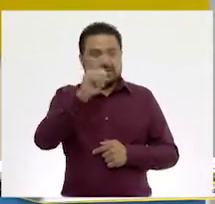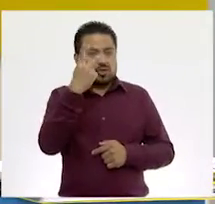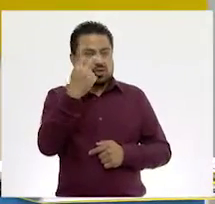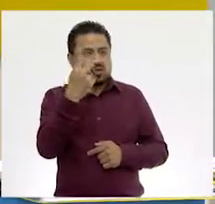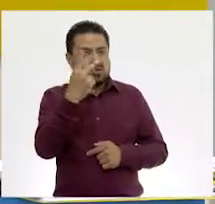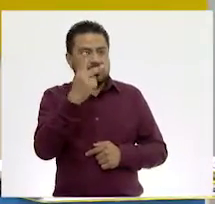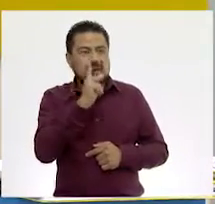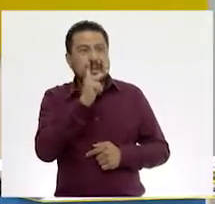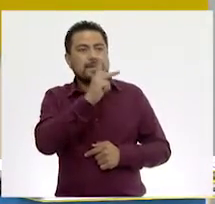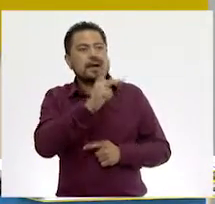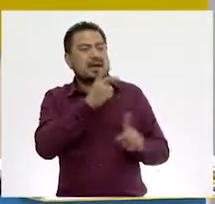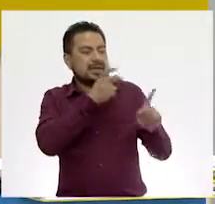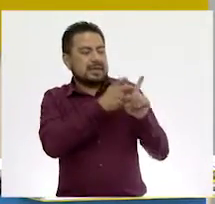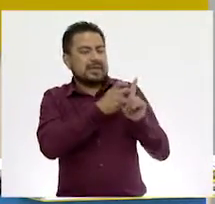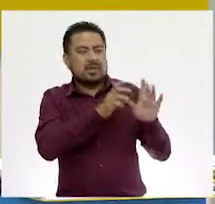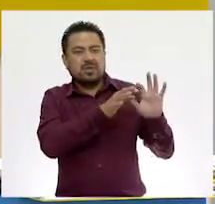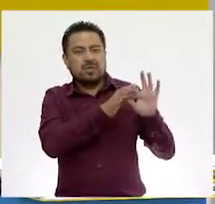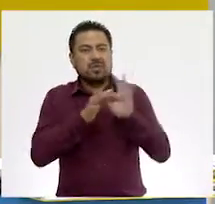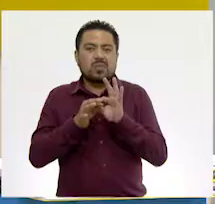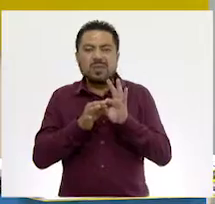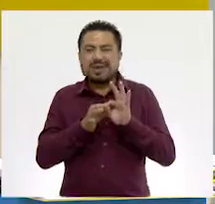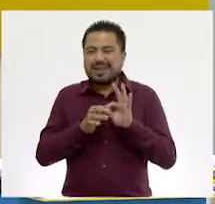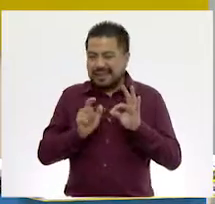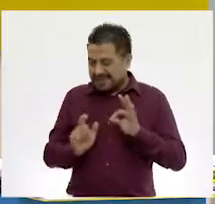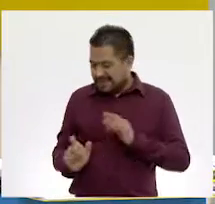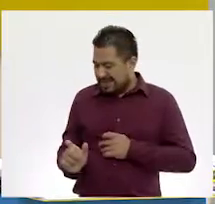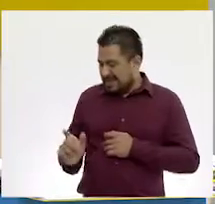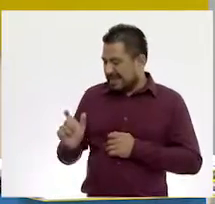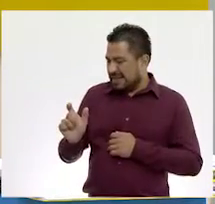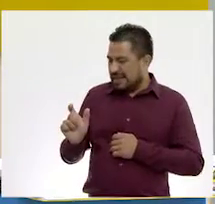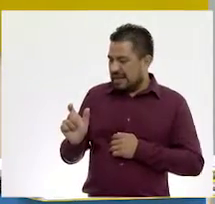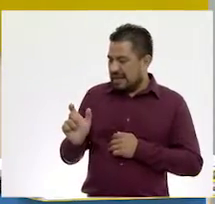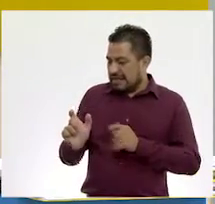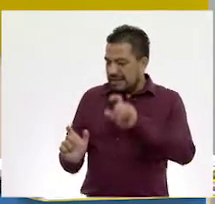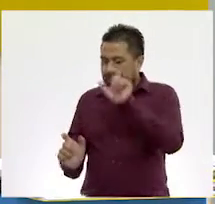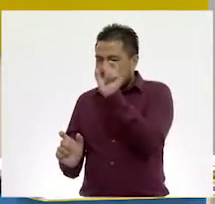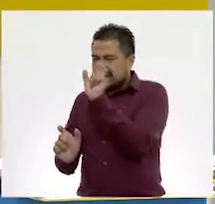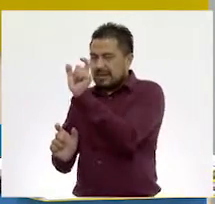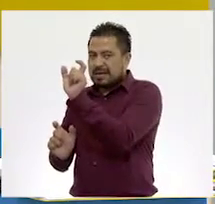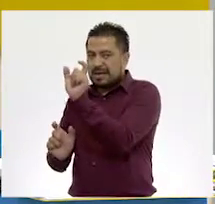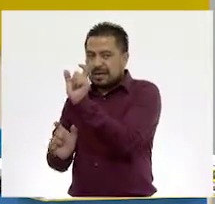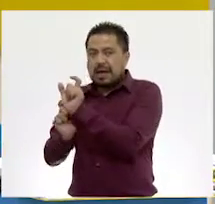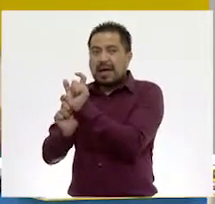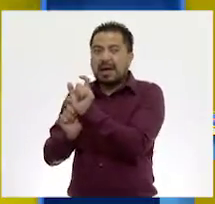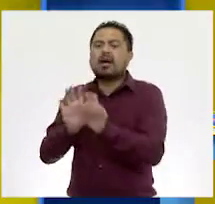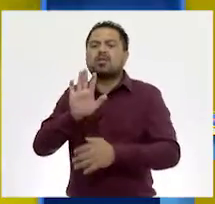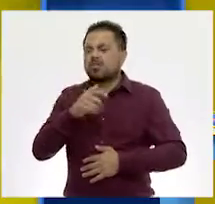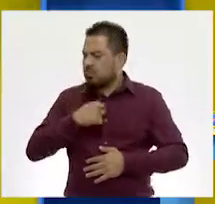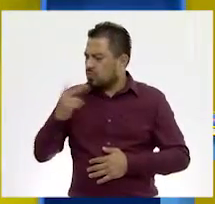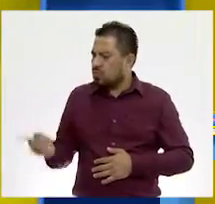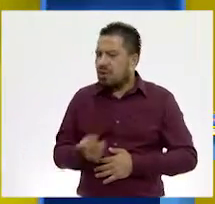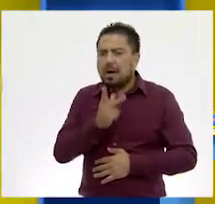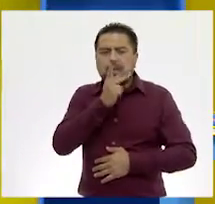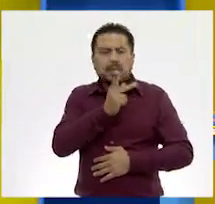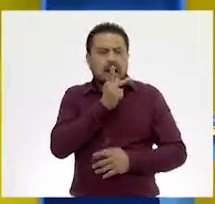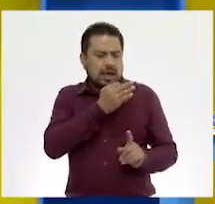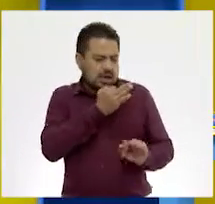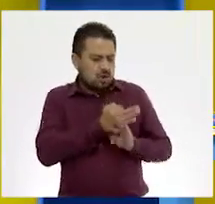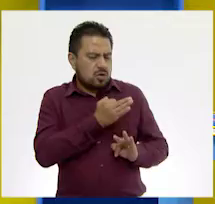tenemos nuestras dos palabras que riman. Muy bien. Exacto. Excelente. Bueno, y tengo una pregunta. ¿Qué vamos a hacer con las